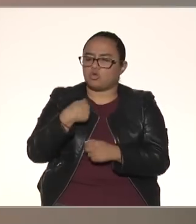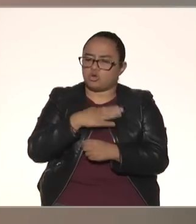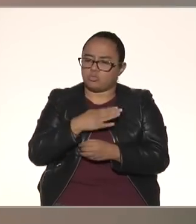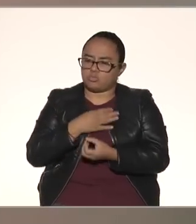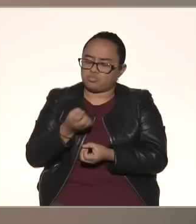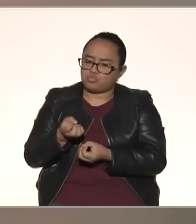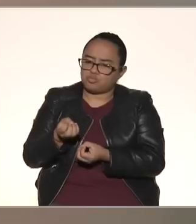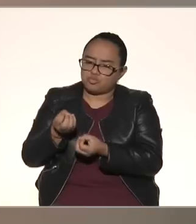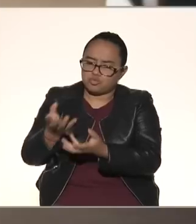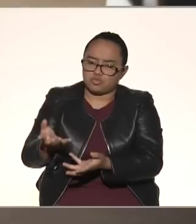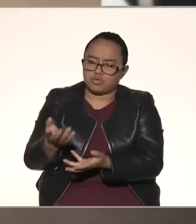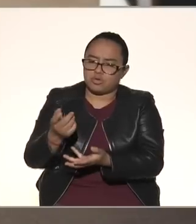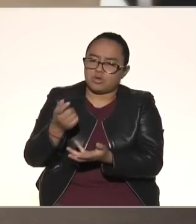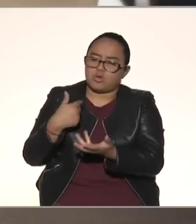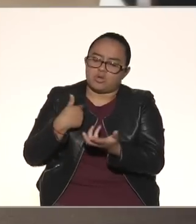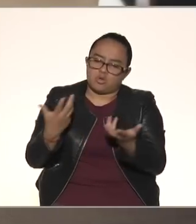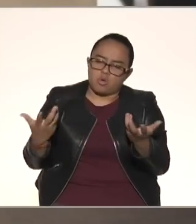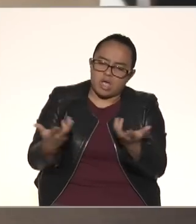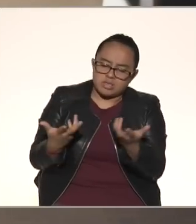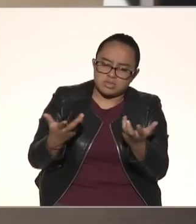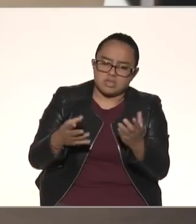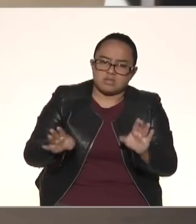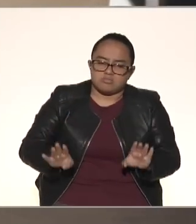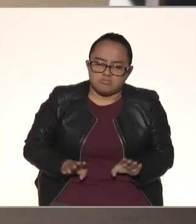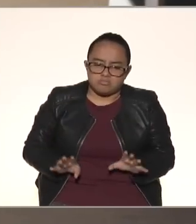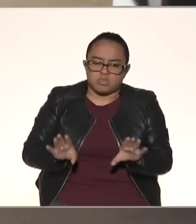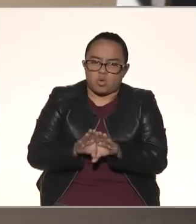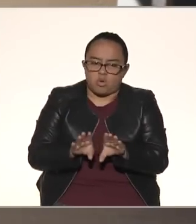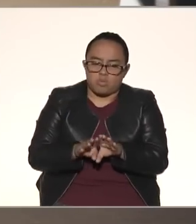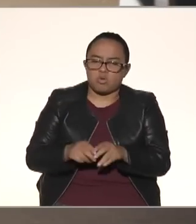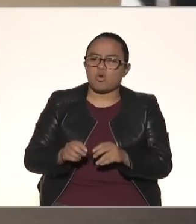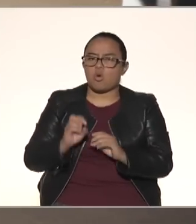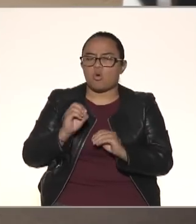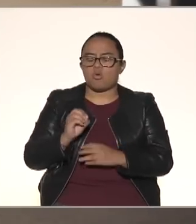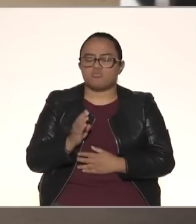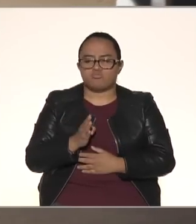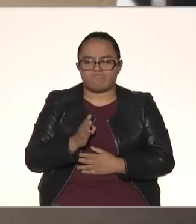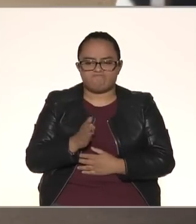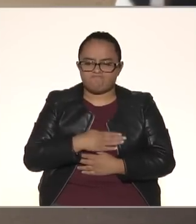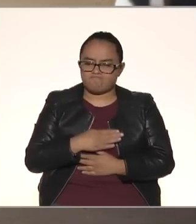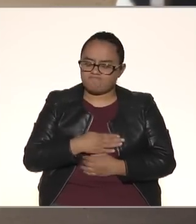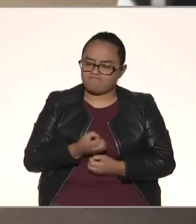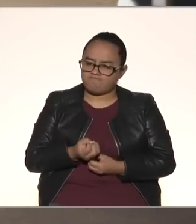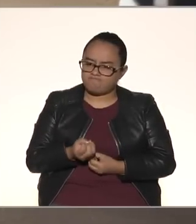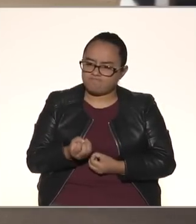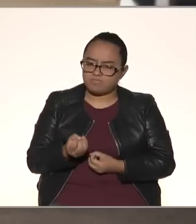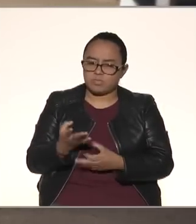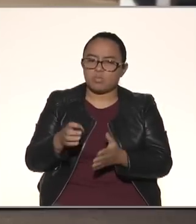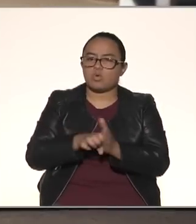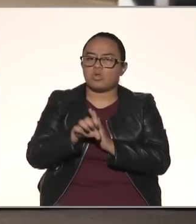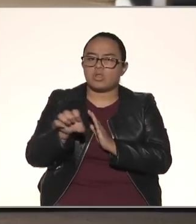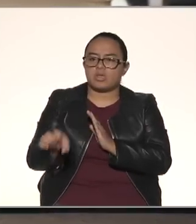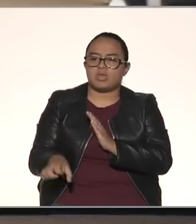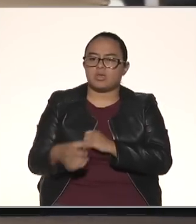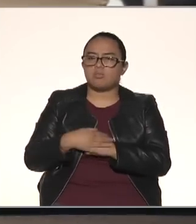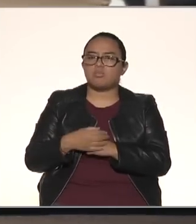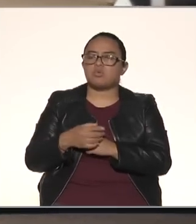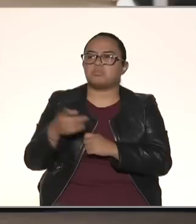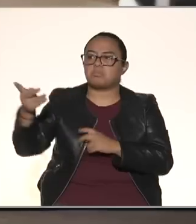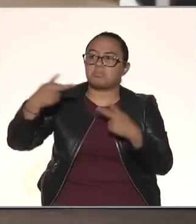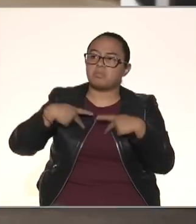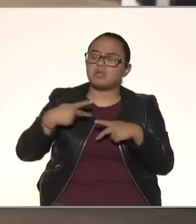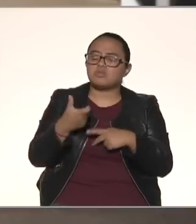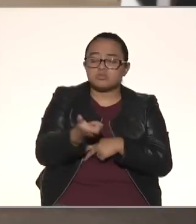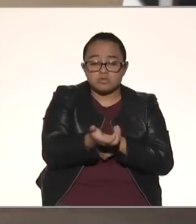ser generoso en los modos de acción, se puede ser dadivoso cuando uno da quizás una limosna